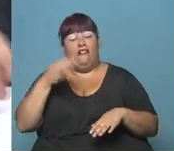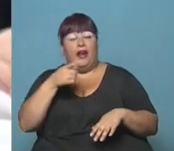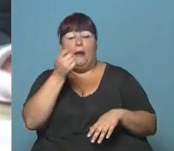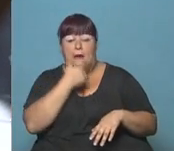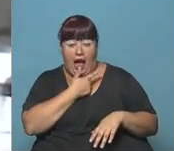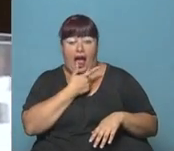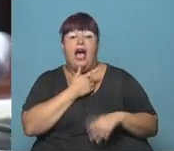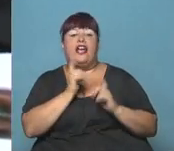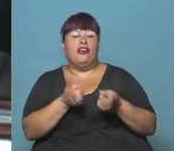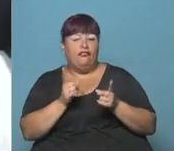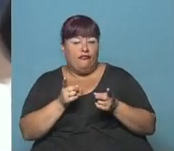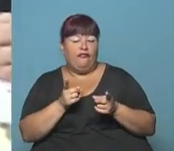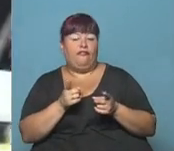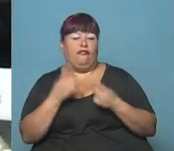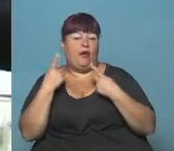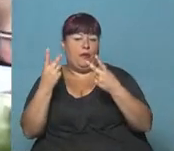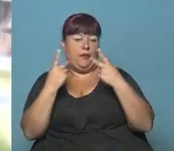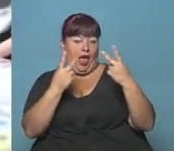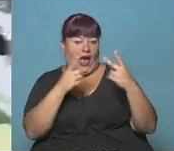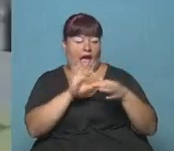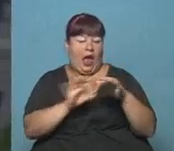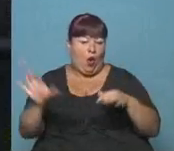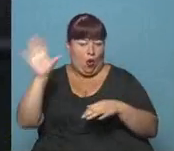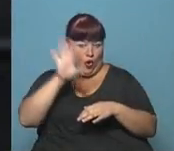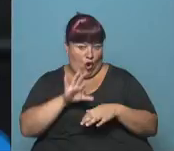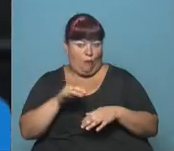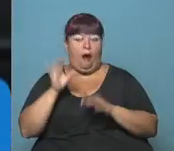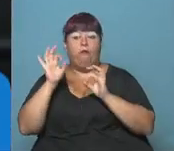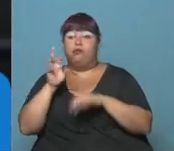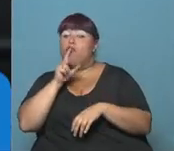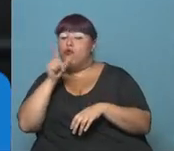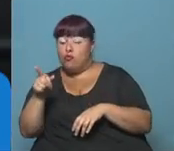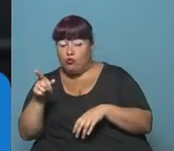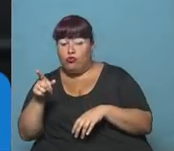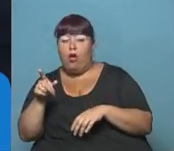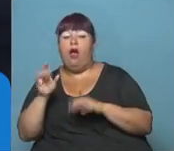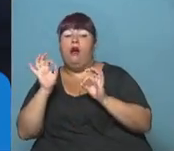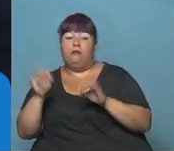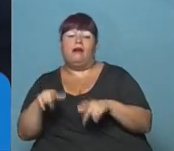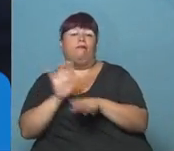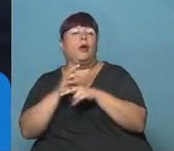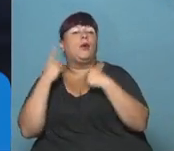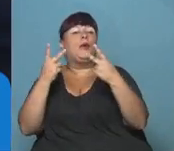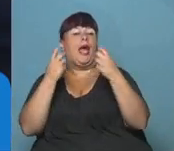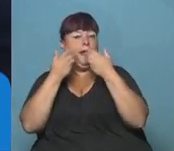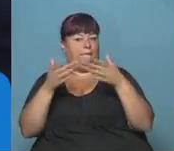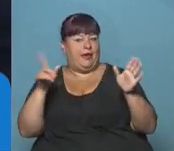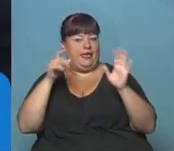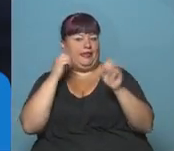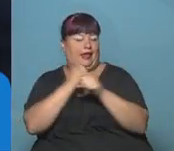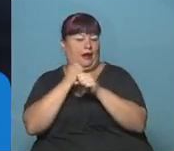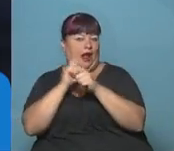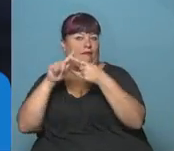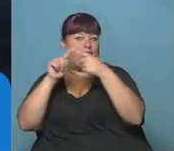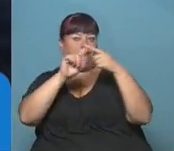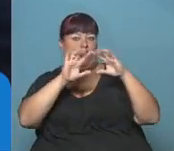Mauricio Macri continúa con su gira por Europa después de estar en Rusia. Esta gira significa la apertura de su agenda internacional